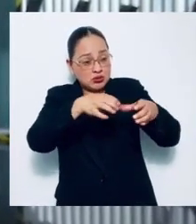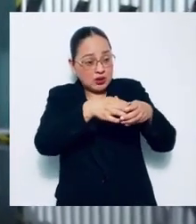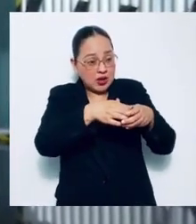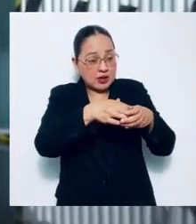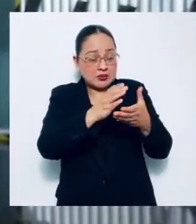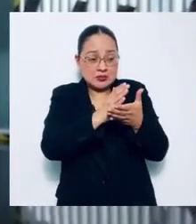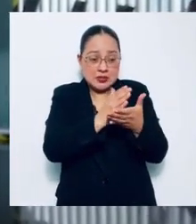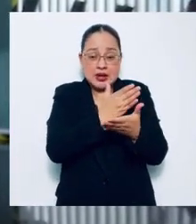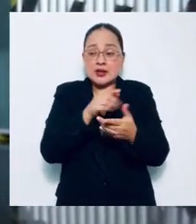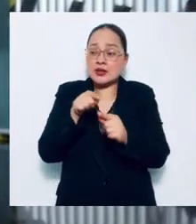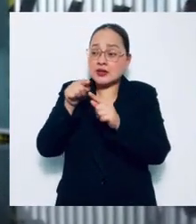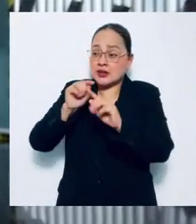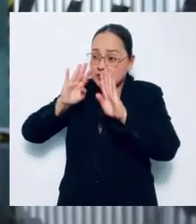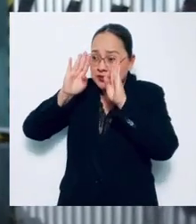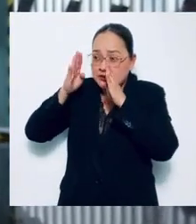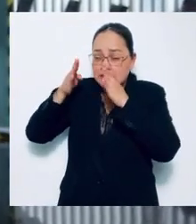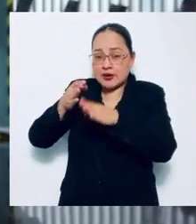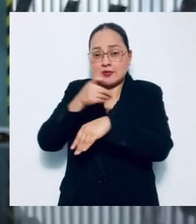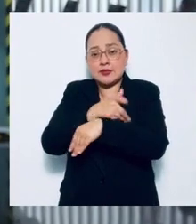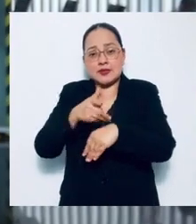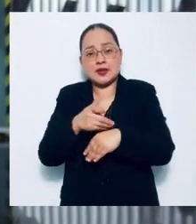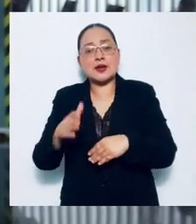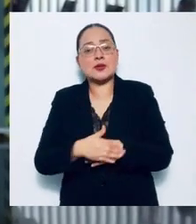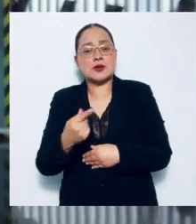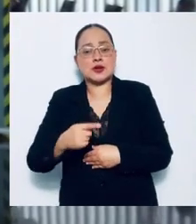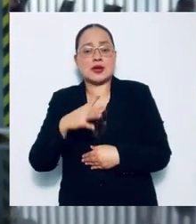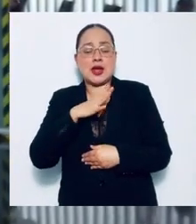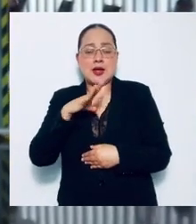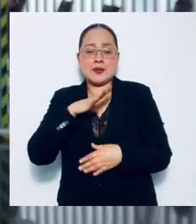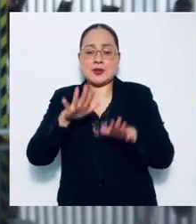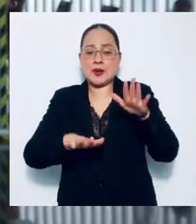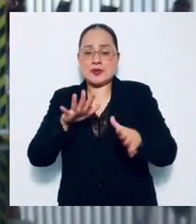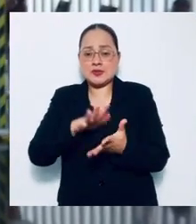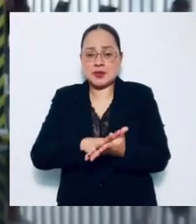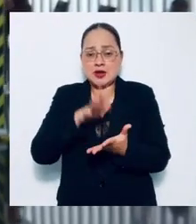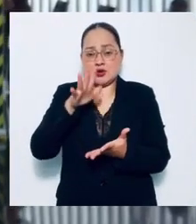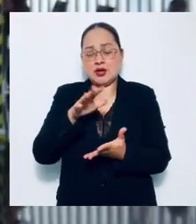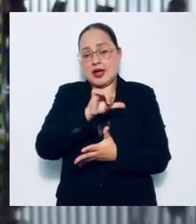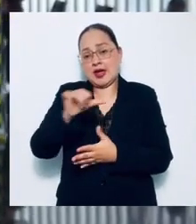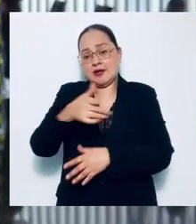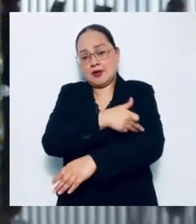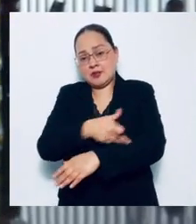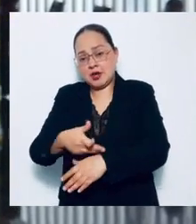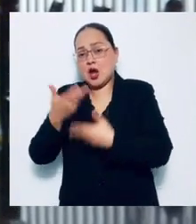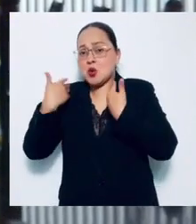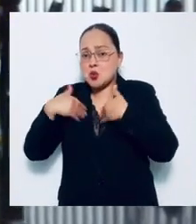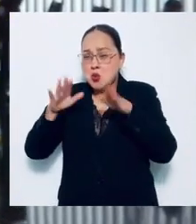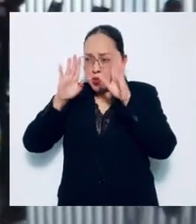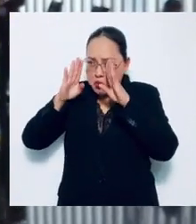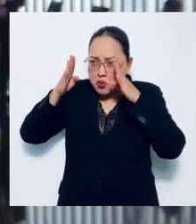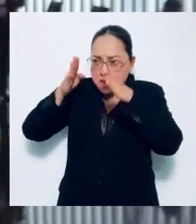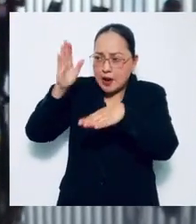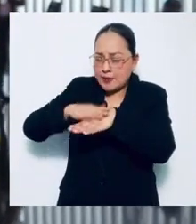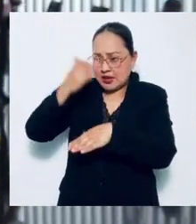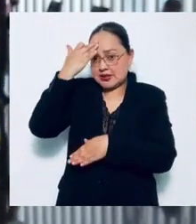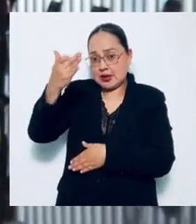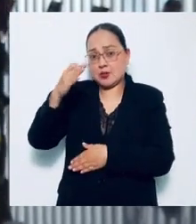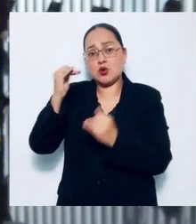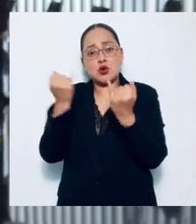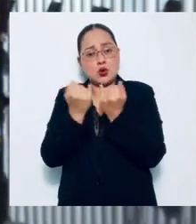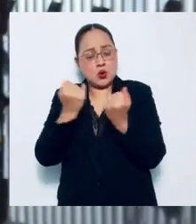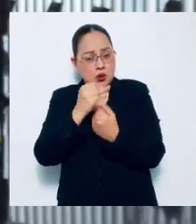profesión, porque la mayor parte del tiempo, si se lo dedicas a tu familia, vas a poderle dedicar